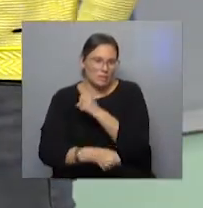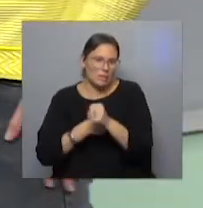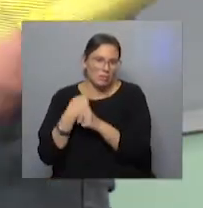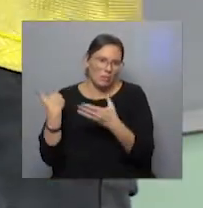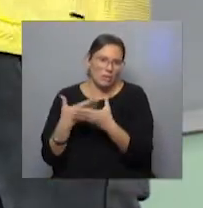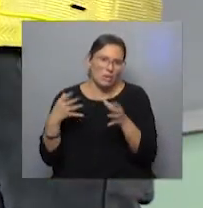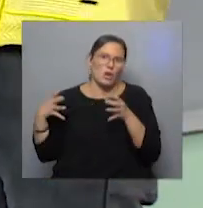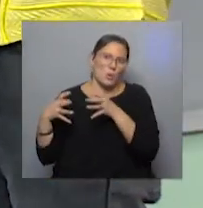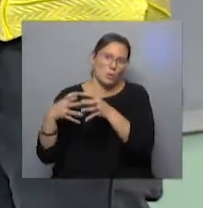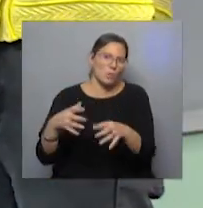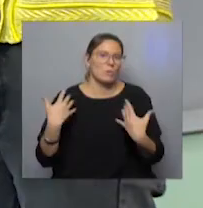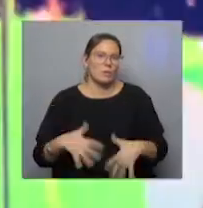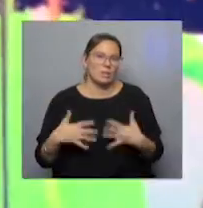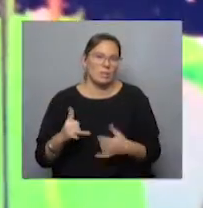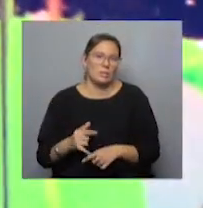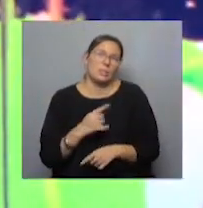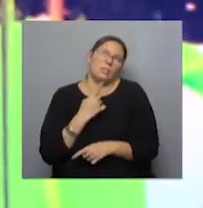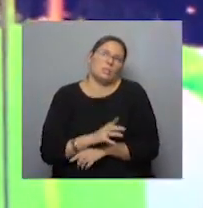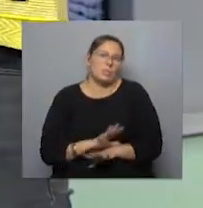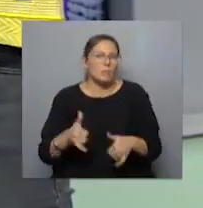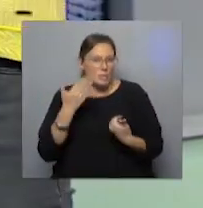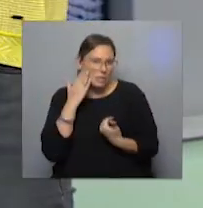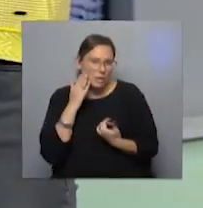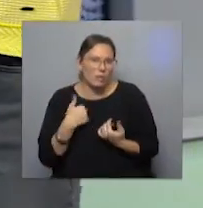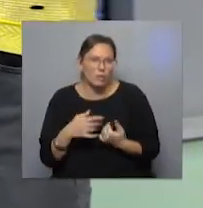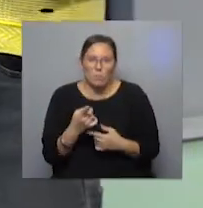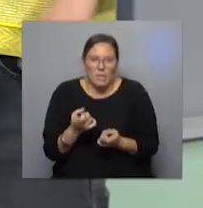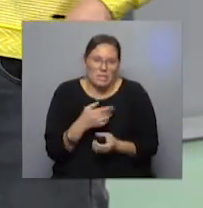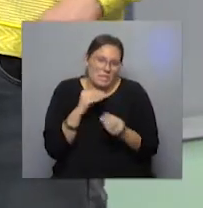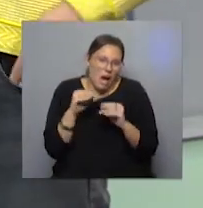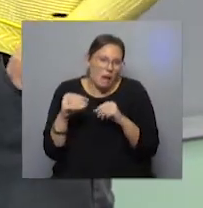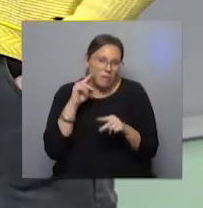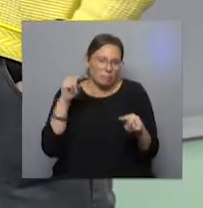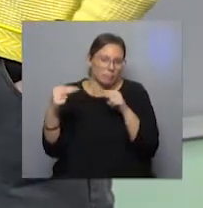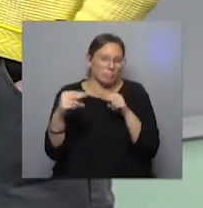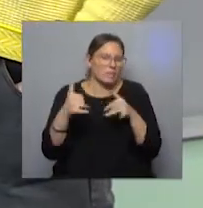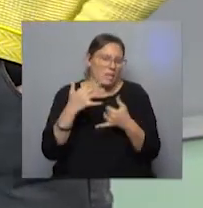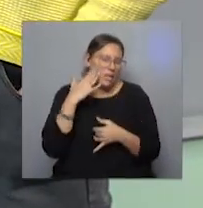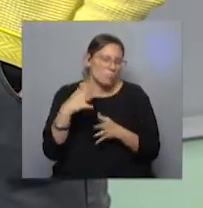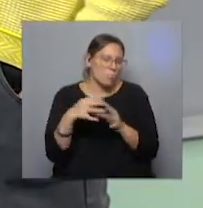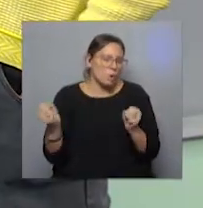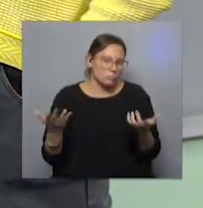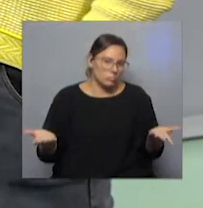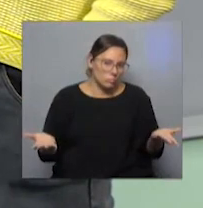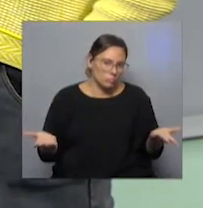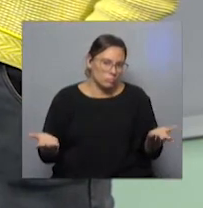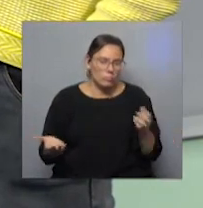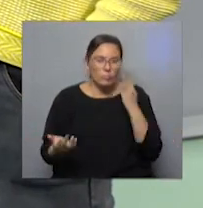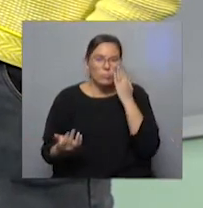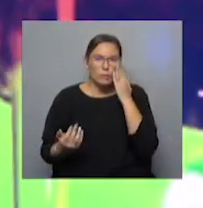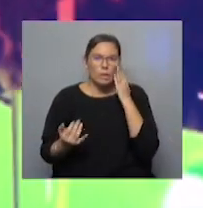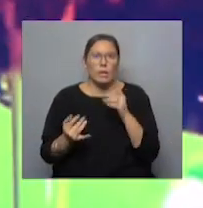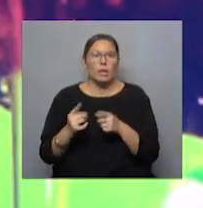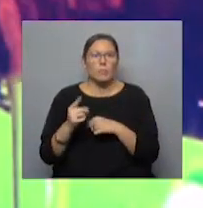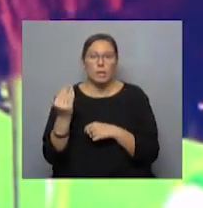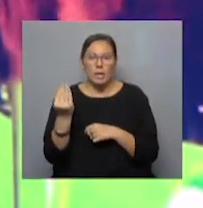todos juntos, ¿viste? Y, o sea, si no funciona, ya no se ven ni nada, ni hablar. Se miran y la cosa fluye también. Y para el